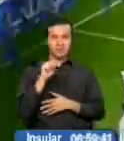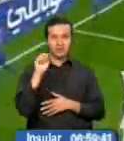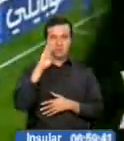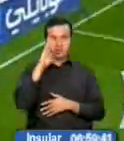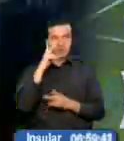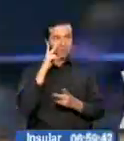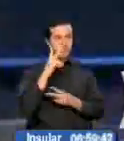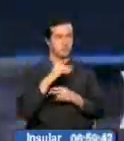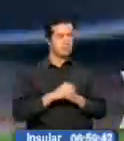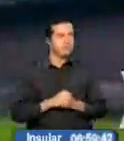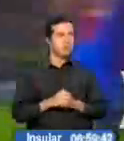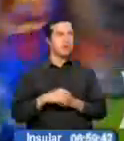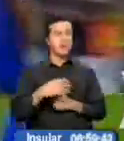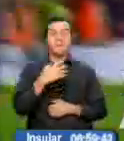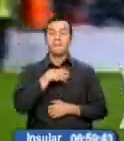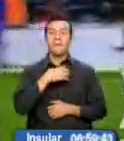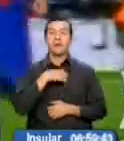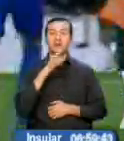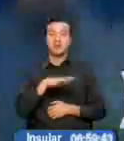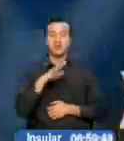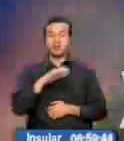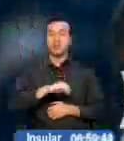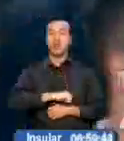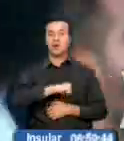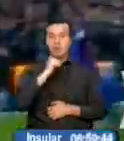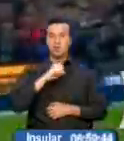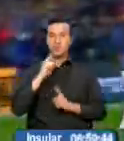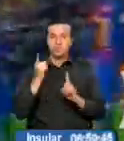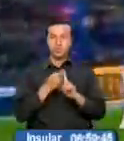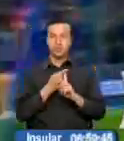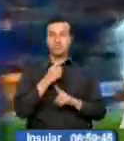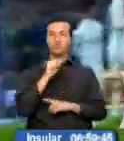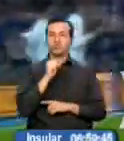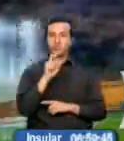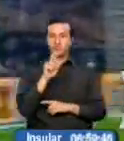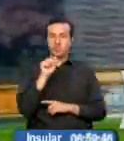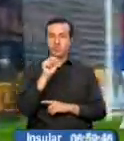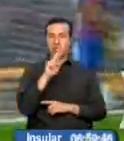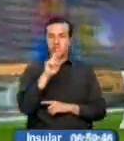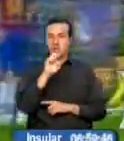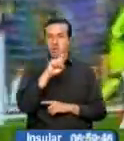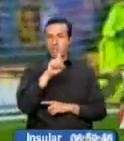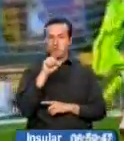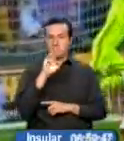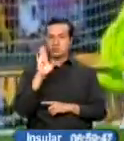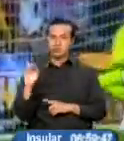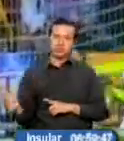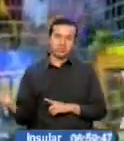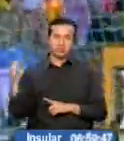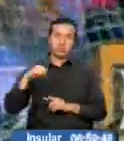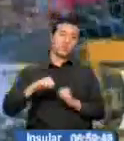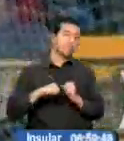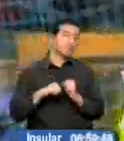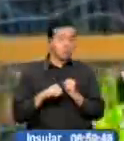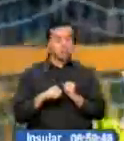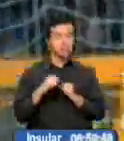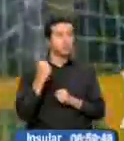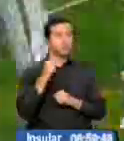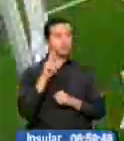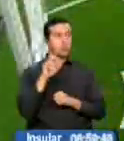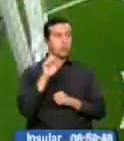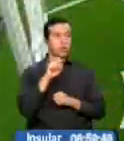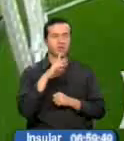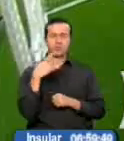Brasil. El Barcelona se ponía en ventaja por intermedio del uruguayo Luis Suárez con este centro y el cabezazo de Suárez